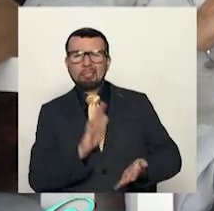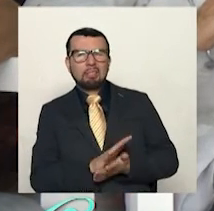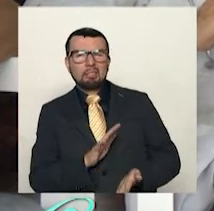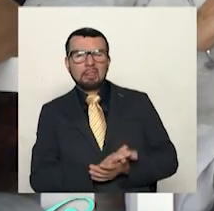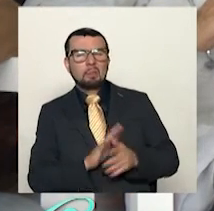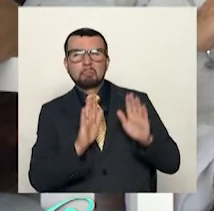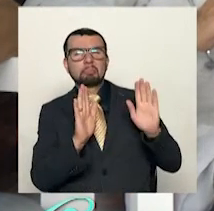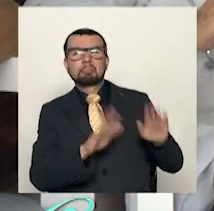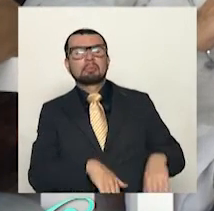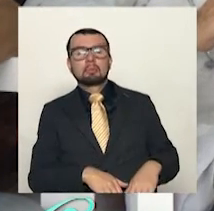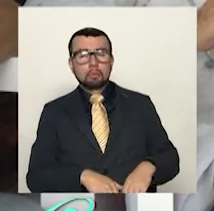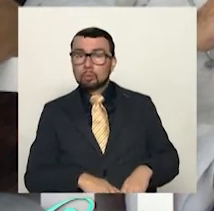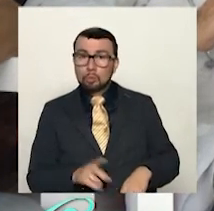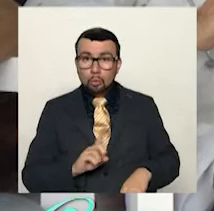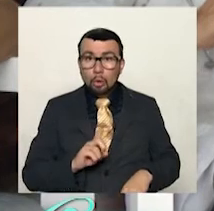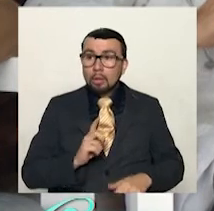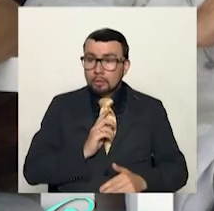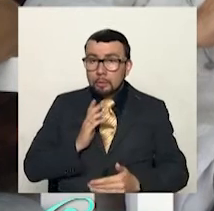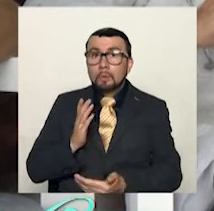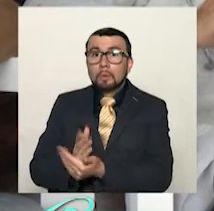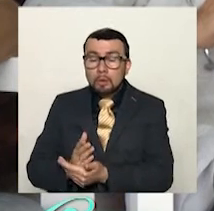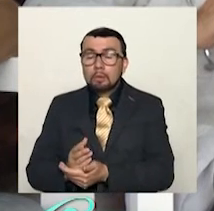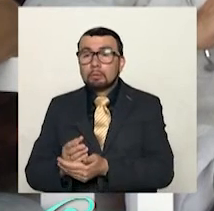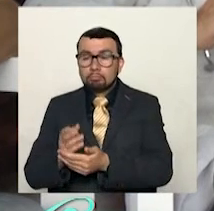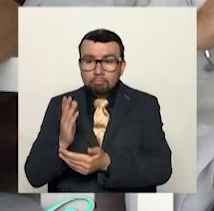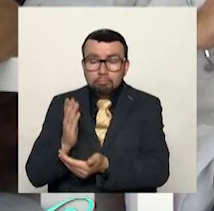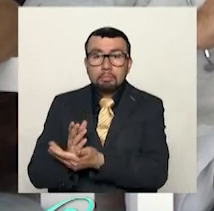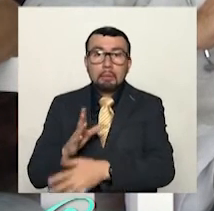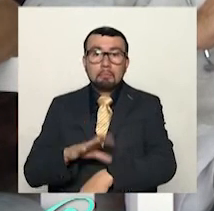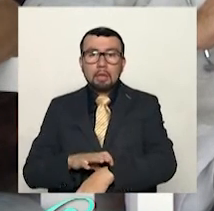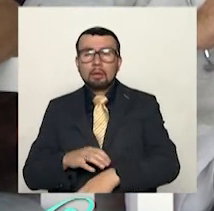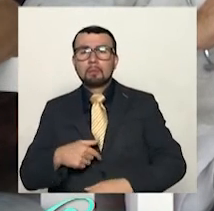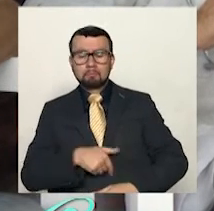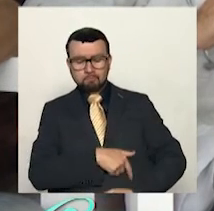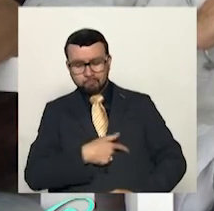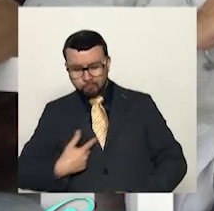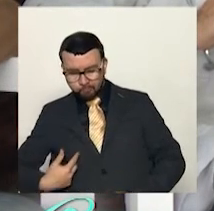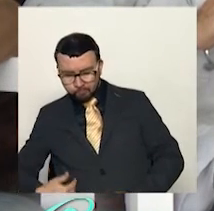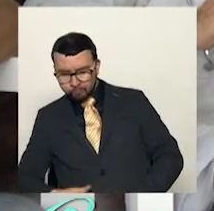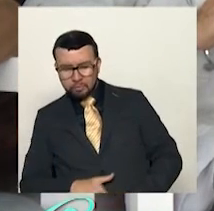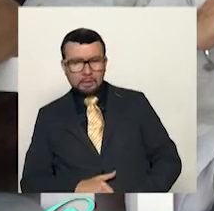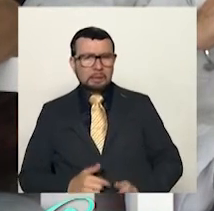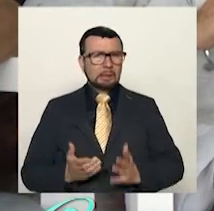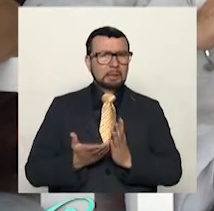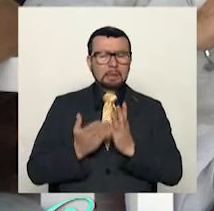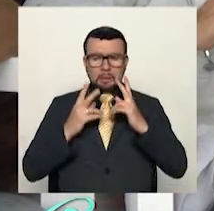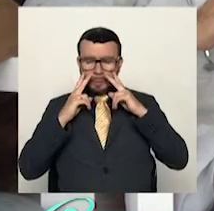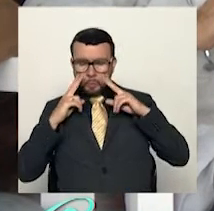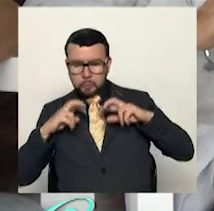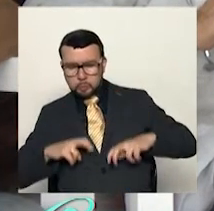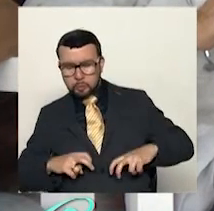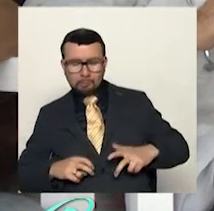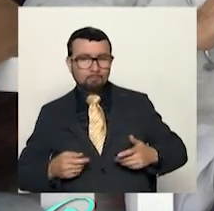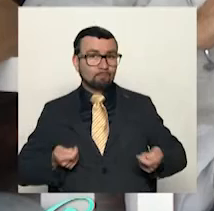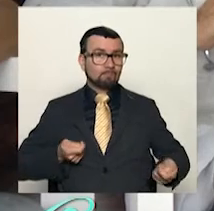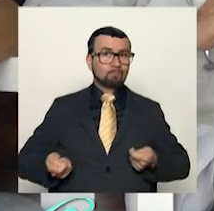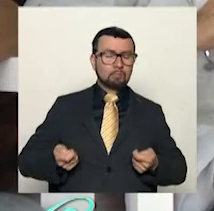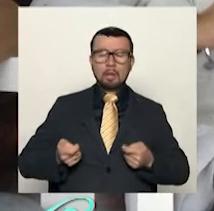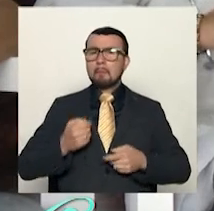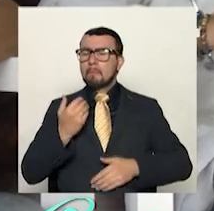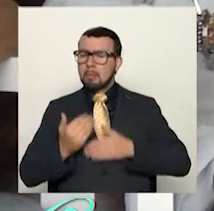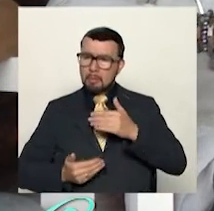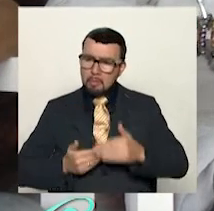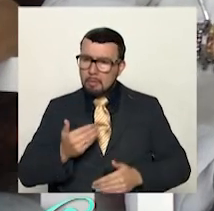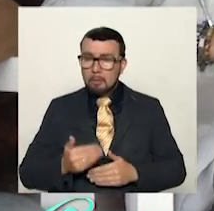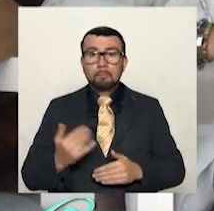estómago, pero es que en ese abdomen hay tantas cosas que necesitan ser estudiadas que vale la pena hacer un programa completo